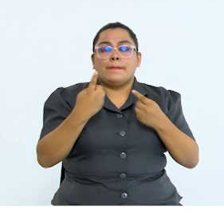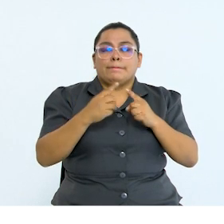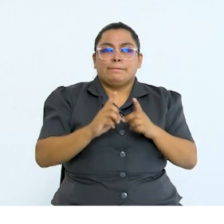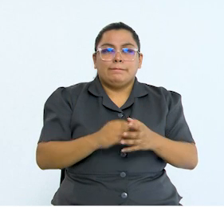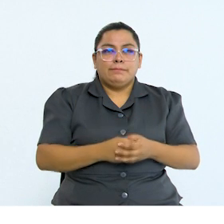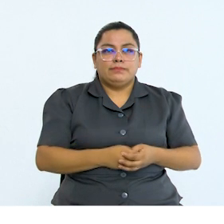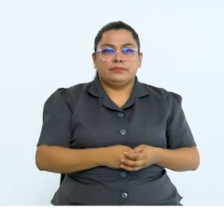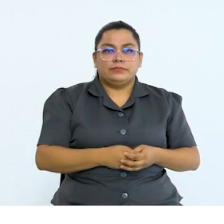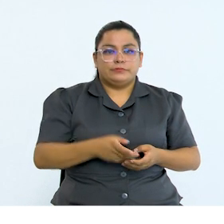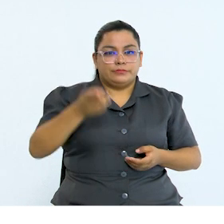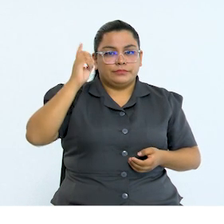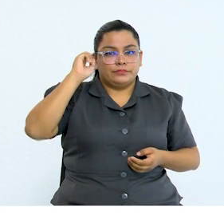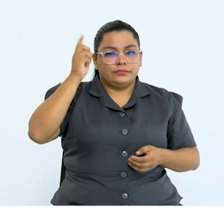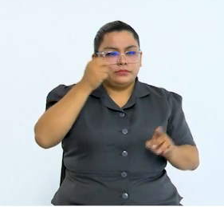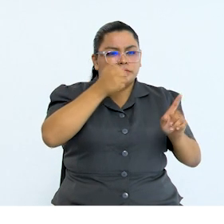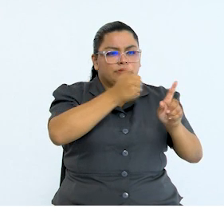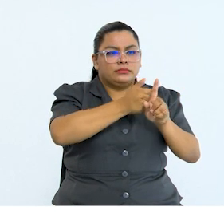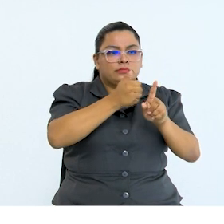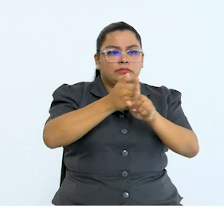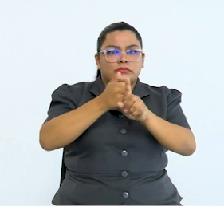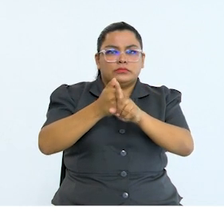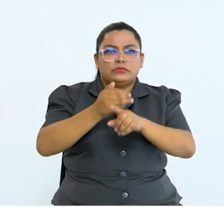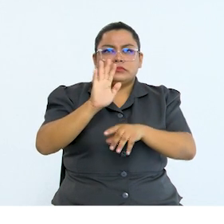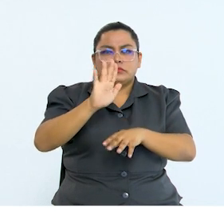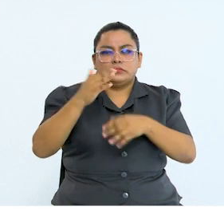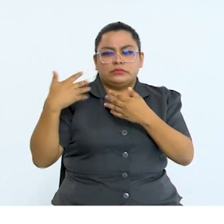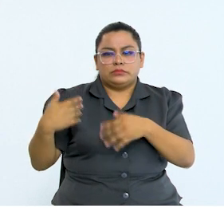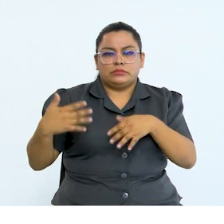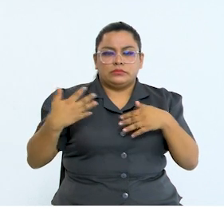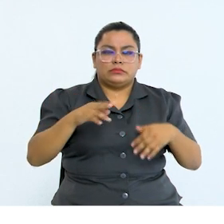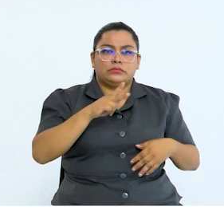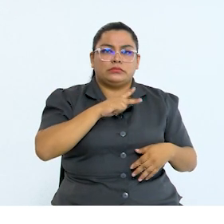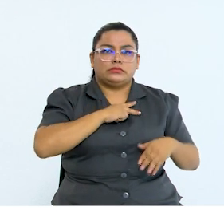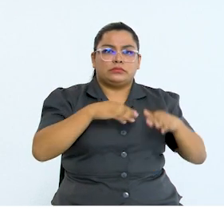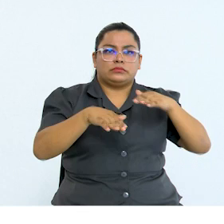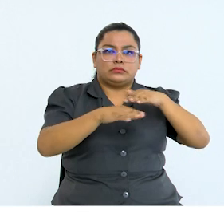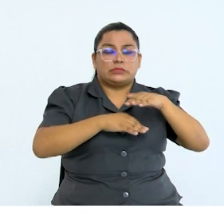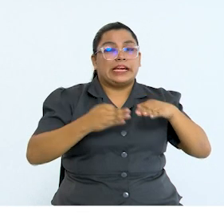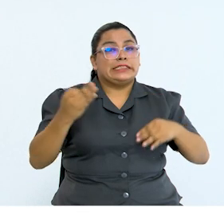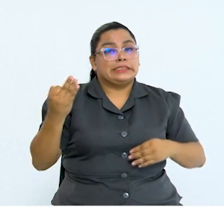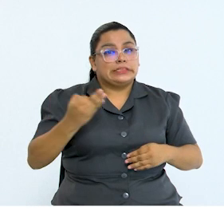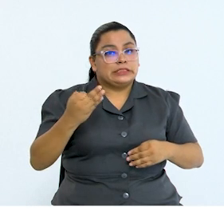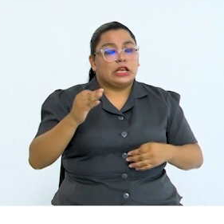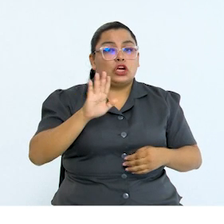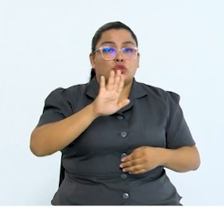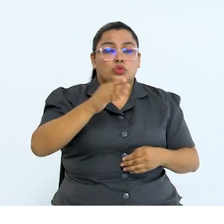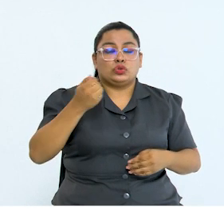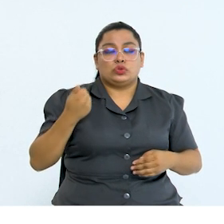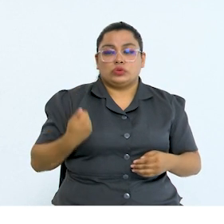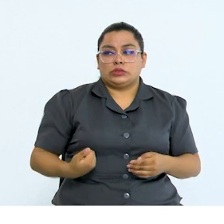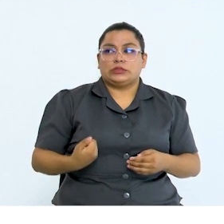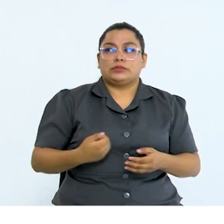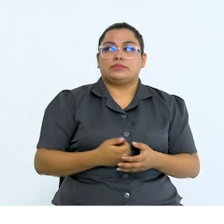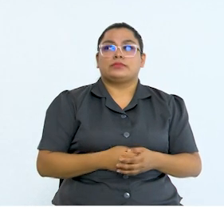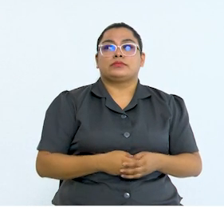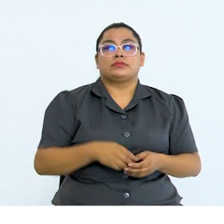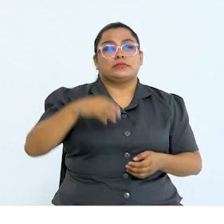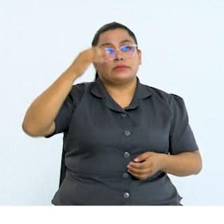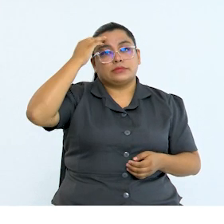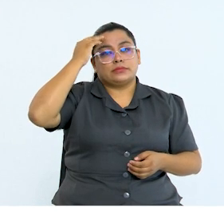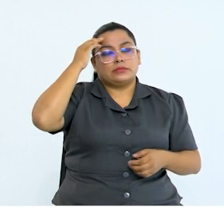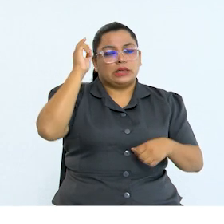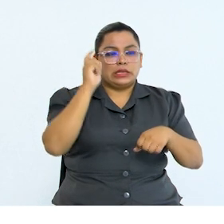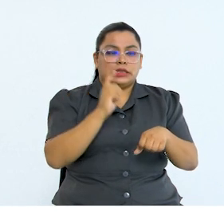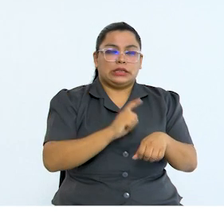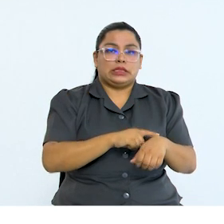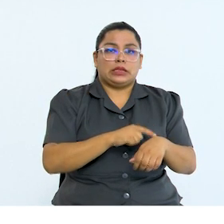cada docente puede elaborar su propia actividad basado en las necesidades de sus estudiantes, tomando en cuenta que el tiempo